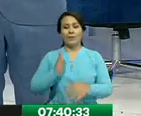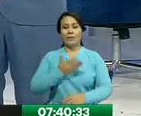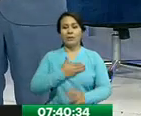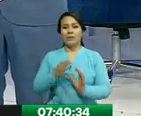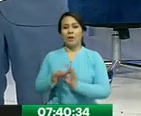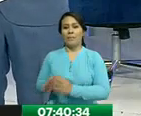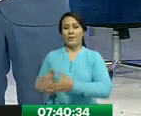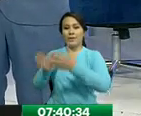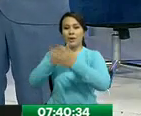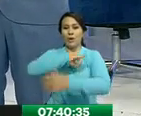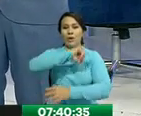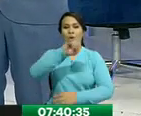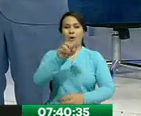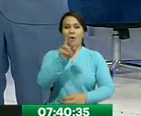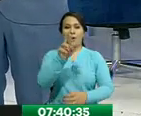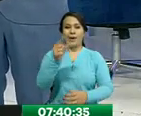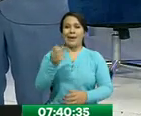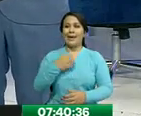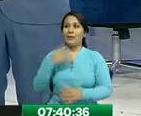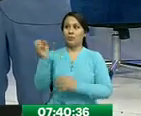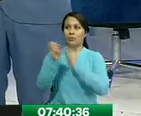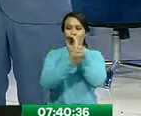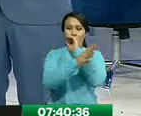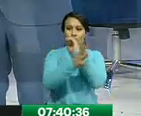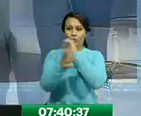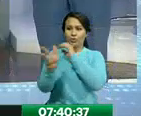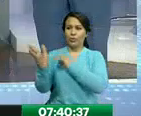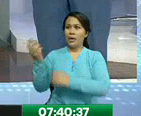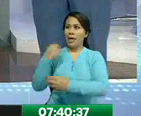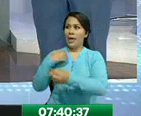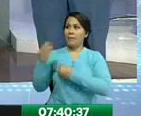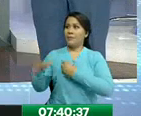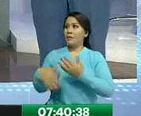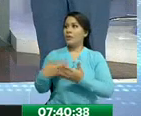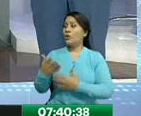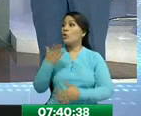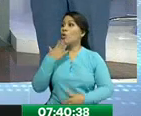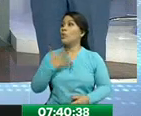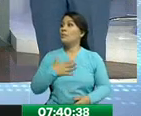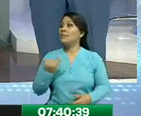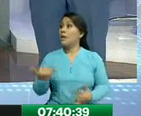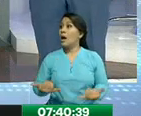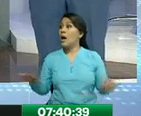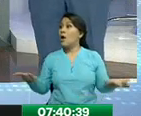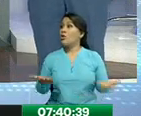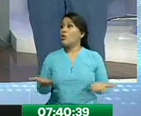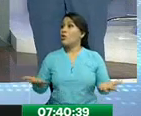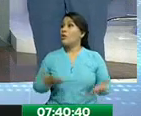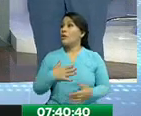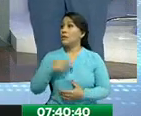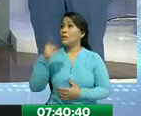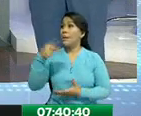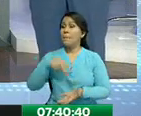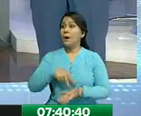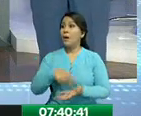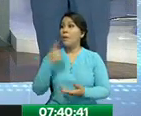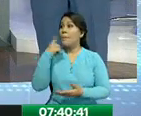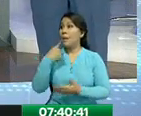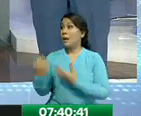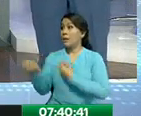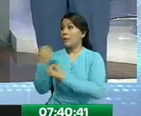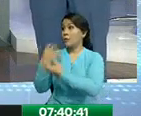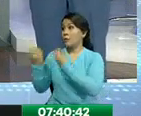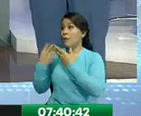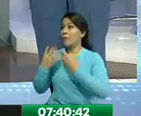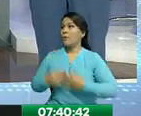Salazar, el megáfono Salazar. A propósito, el mismo sea que nos cuente dónde está ubicado y cuál es la información que nos